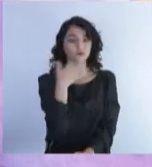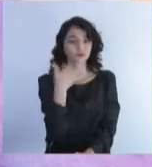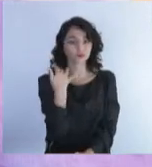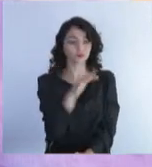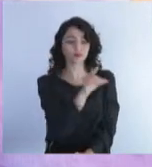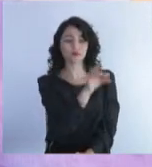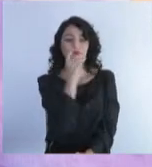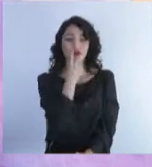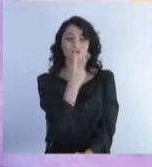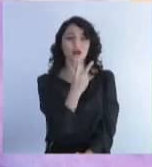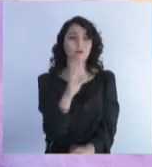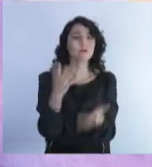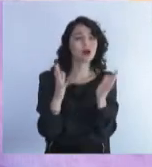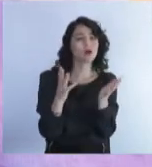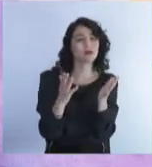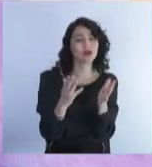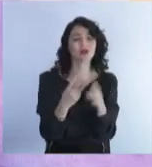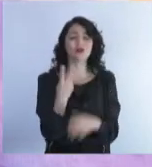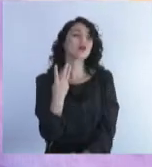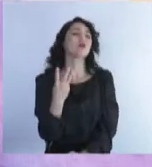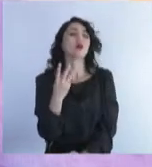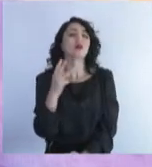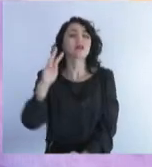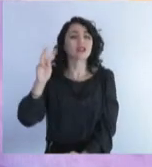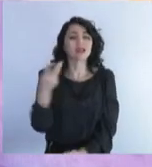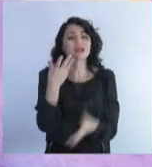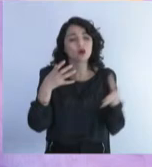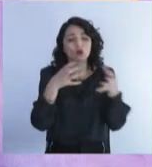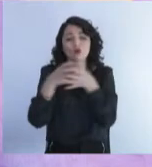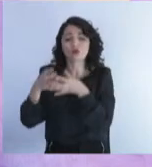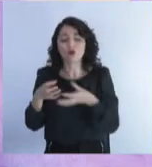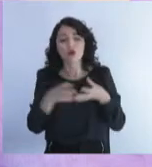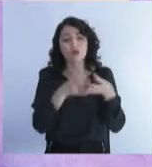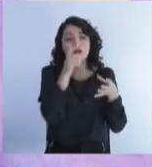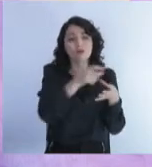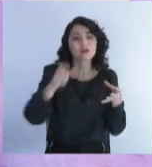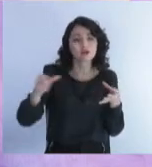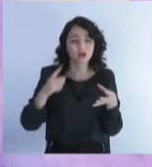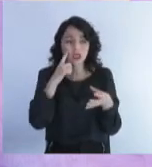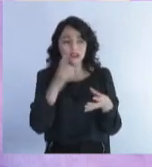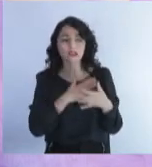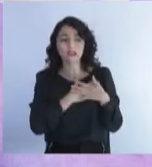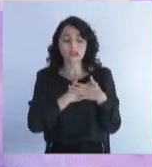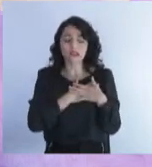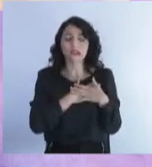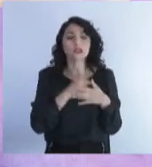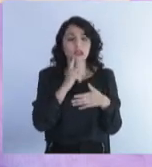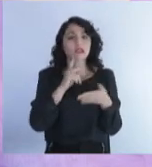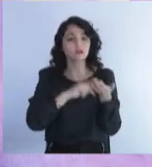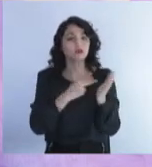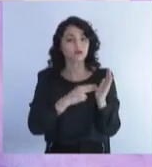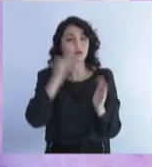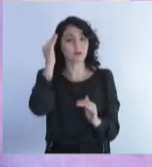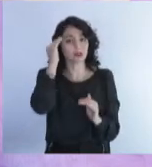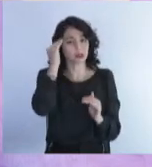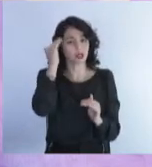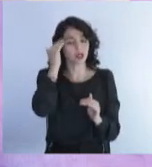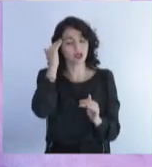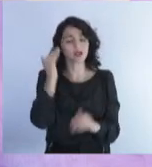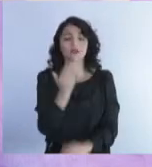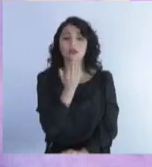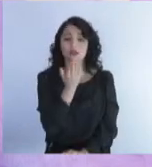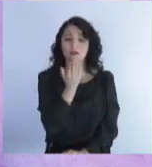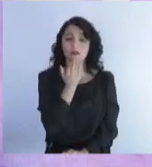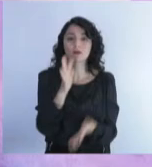que cerca de un tercio de los encuestados refieren síntomas o presencia de problemas de salud mental. Así también, cerca